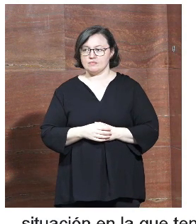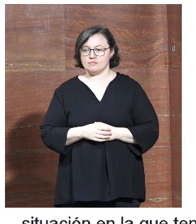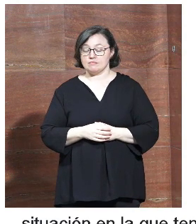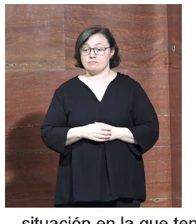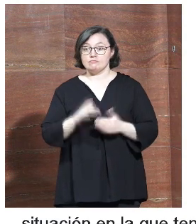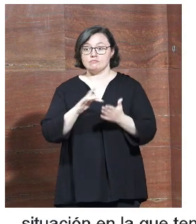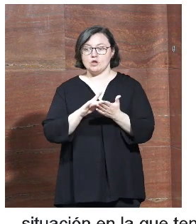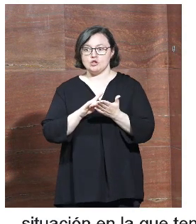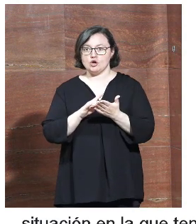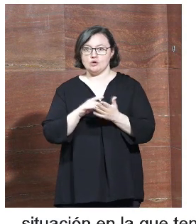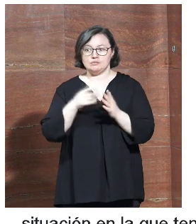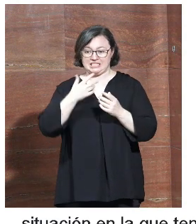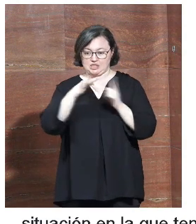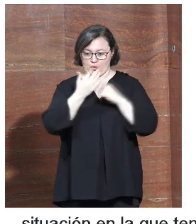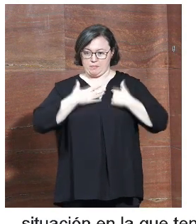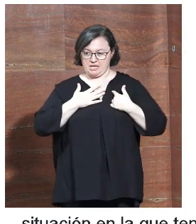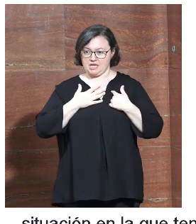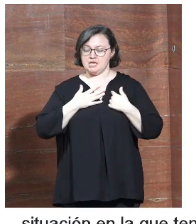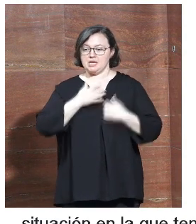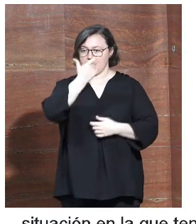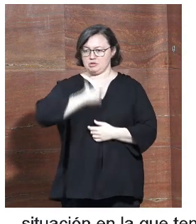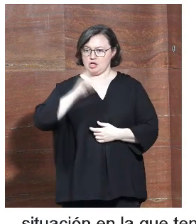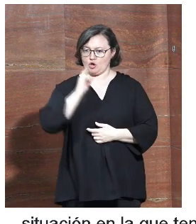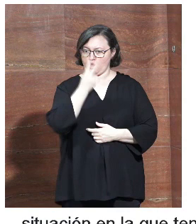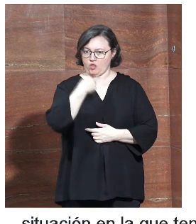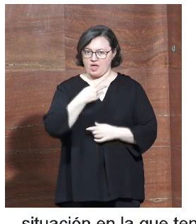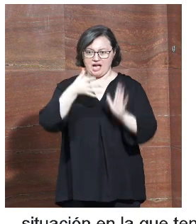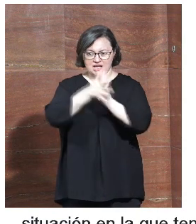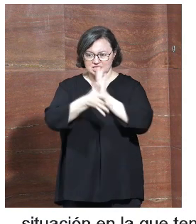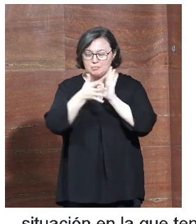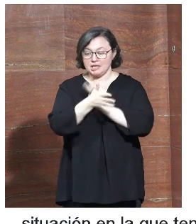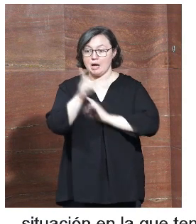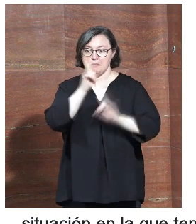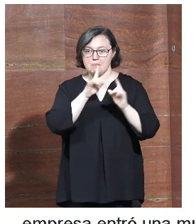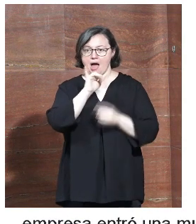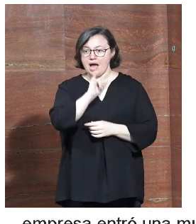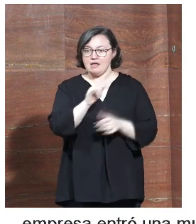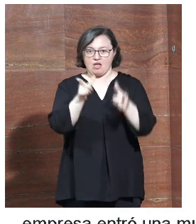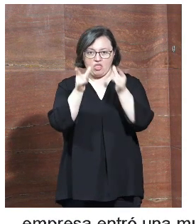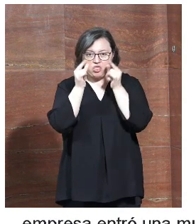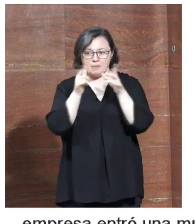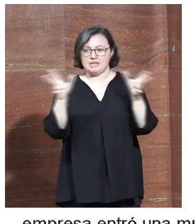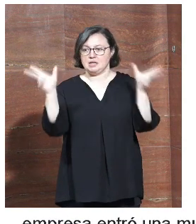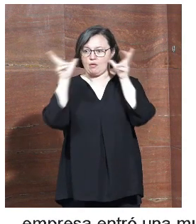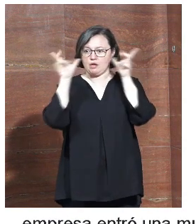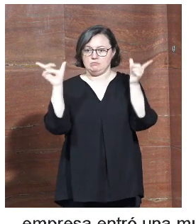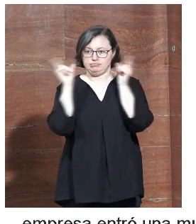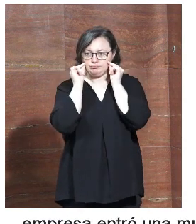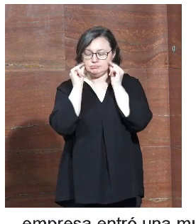y yo le expliqué mi situación. Le dije que era una persona sordociega y que tenía problemas de visión y de audición.